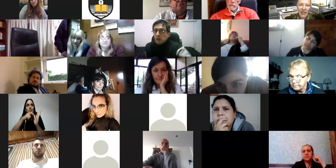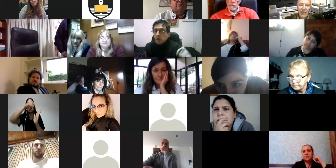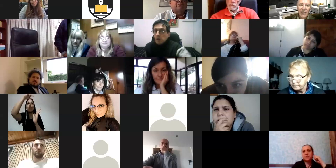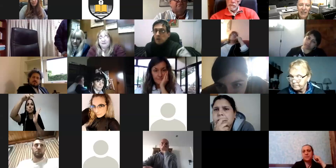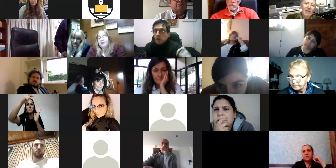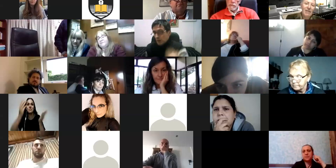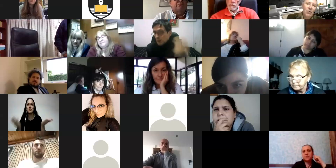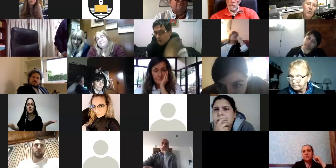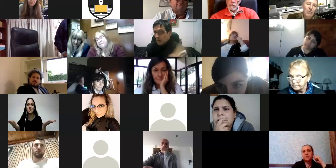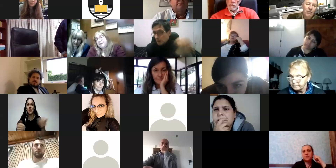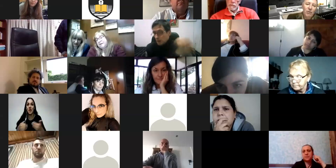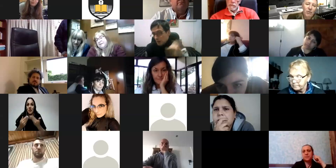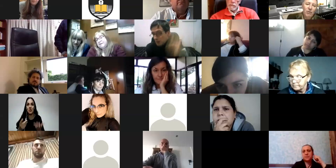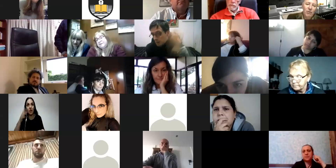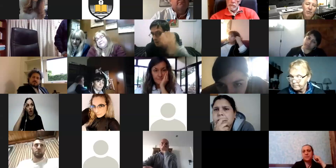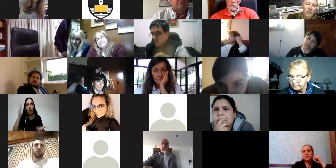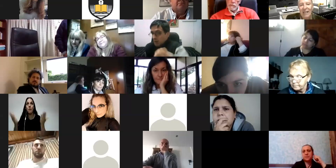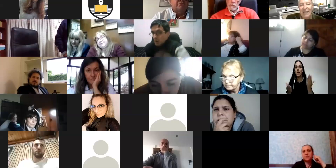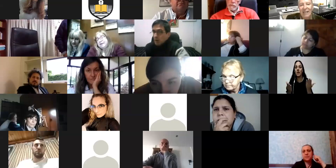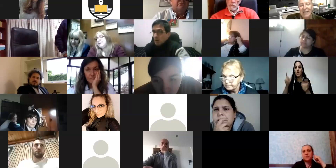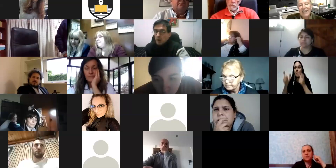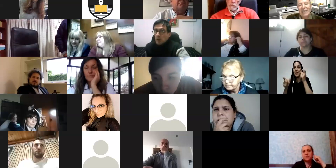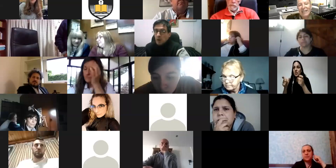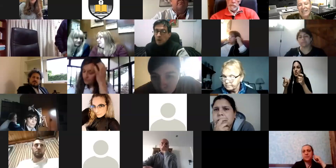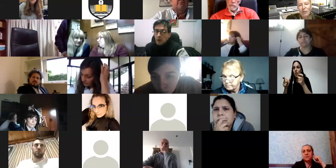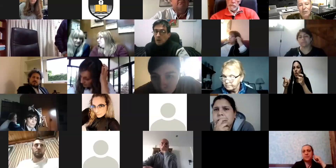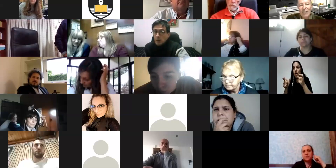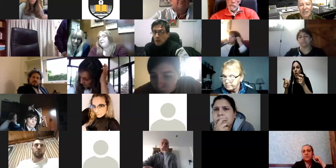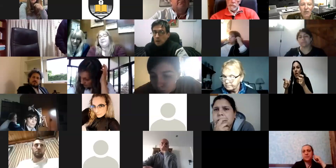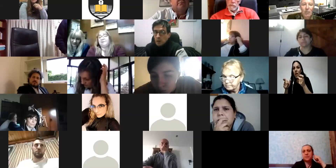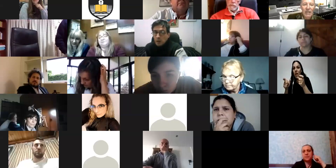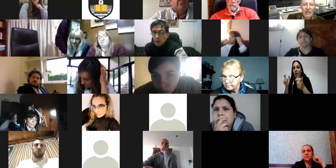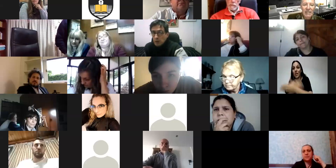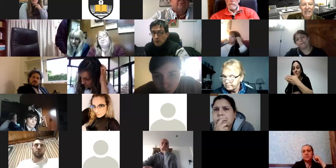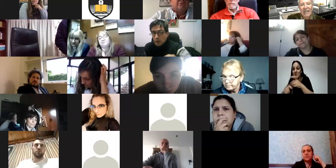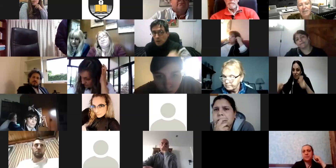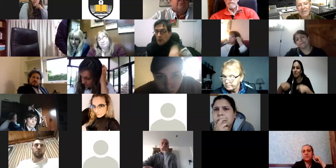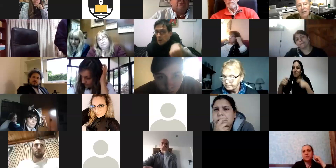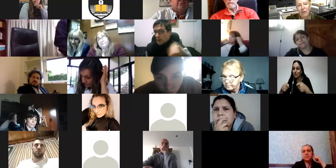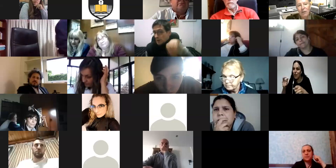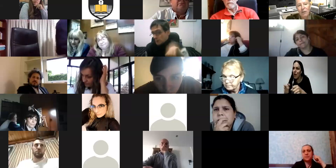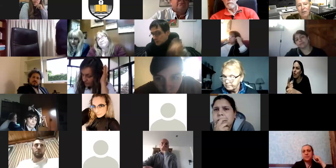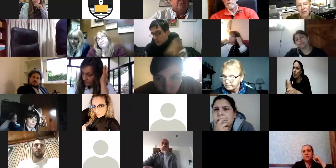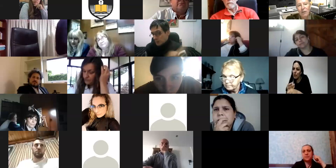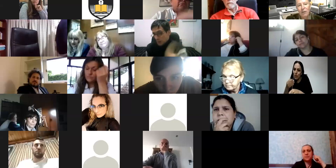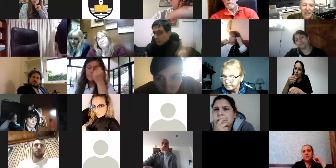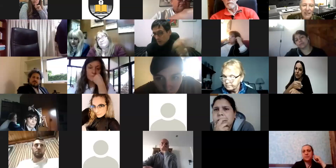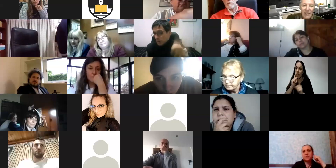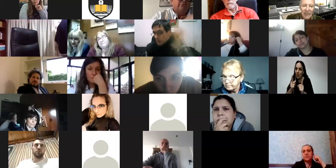O sea que imaginemos, ¿no?, una persona ser trasladada, que está con silla de ruedas, no puede ingresar, y además lo tienen que